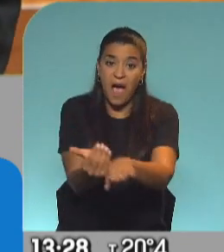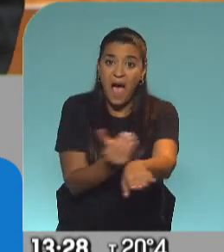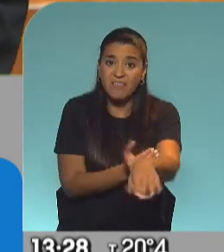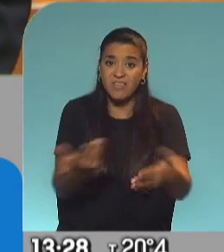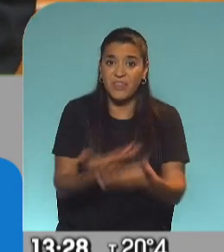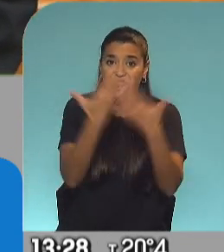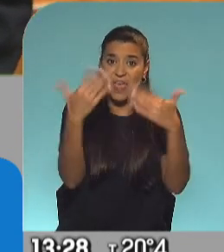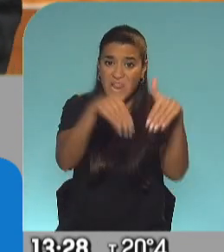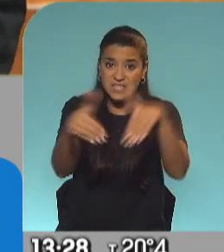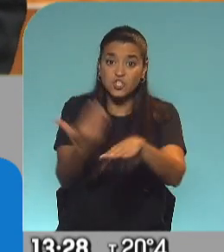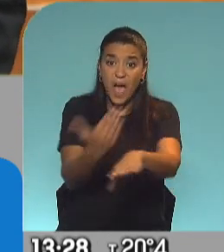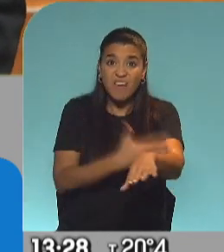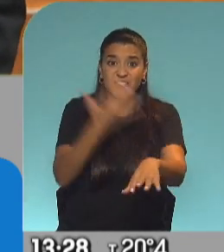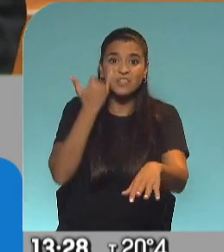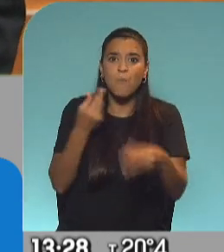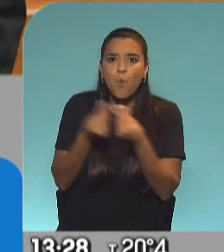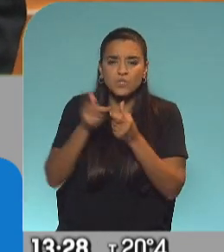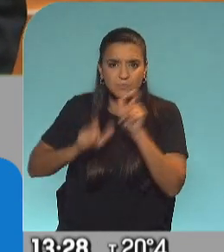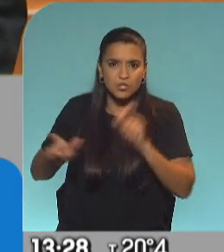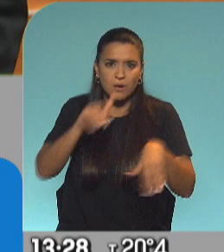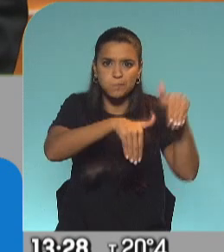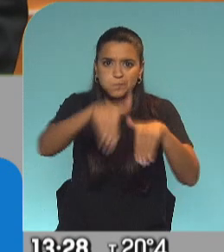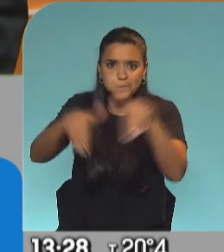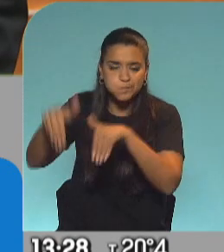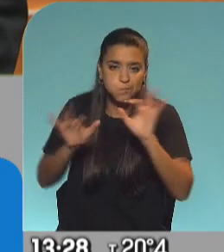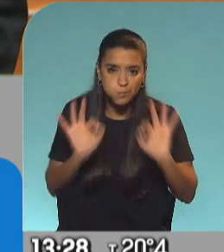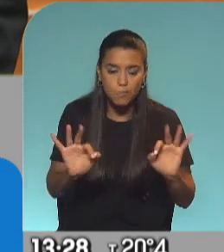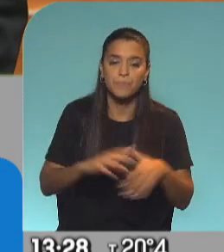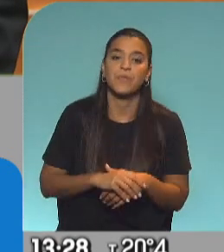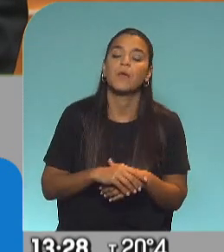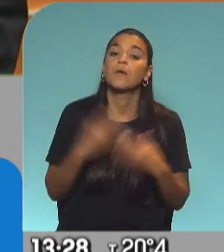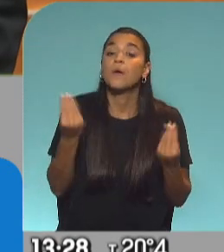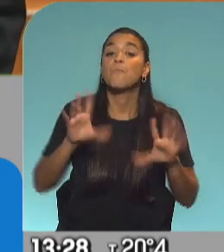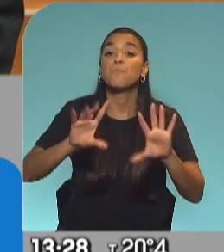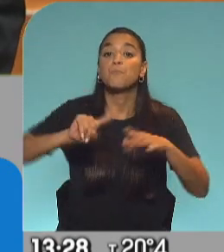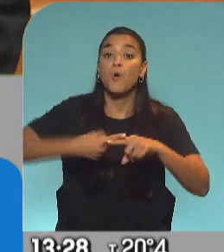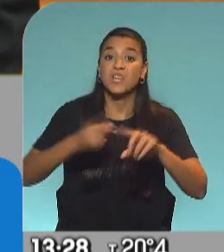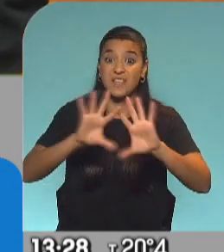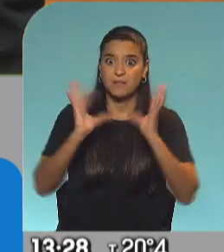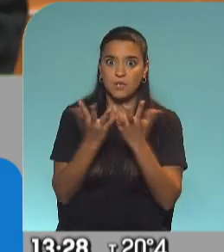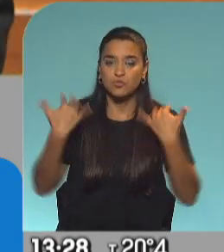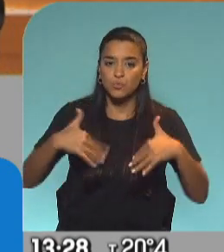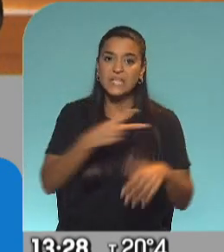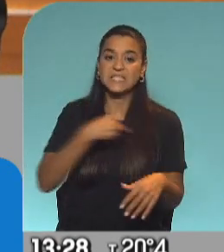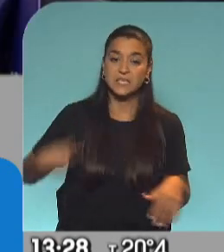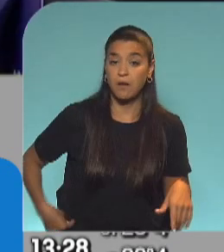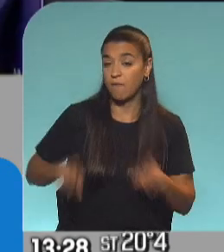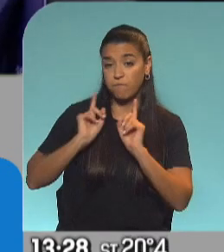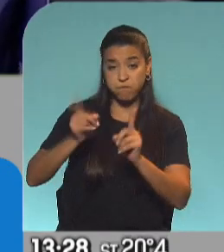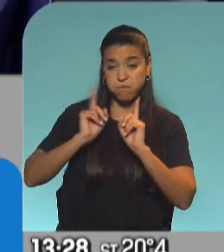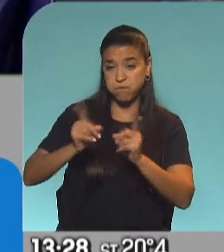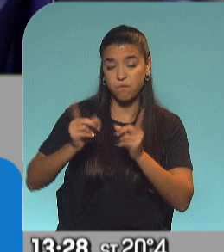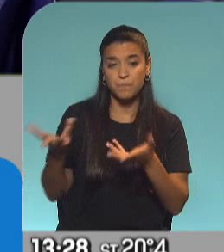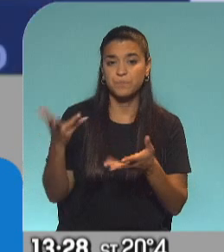las elecciones. Hay en juego la política internacional, como decías vos. China va a seguir siendo